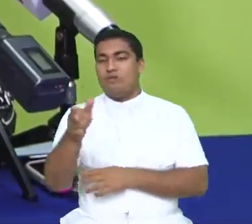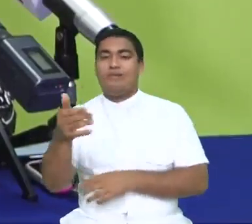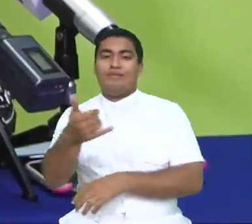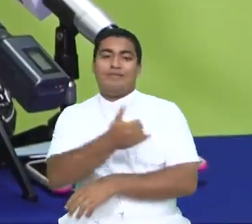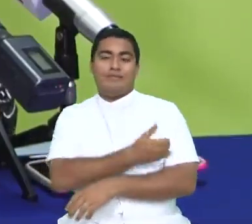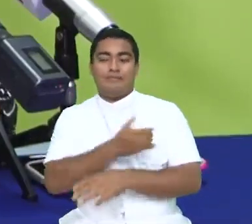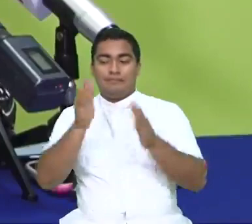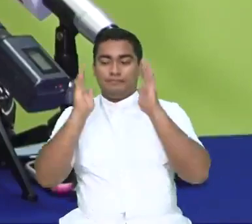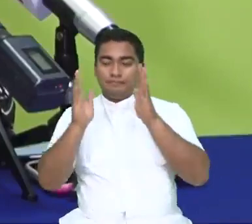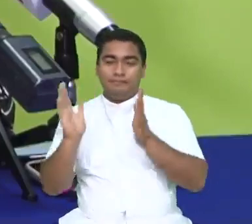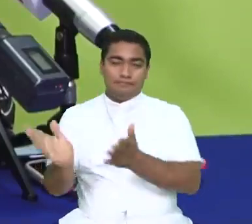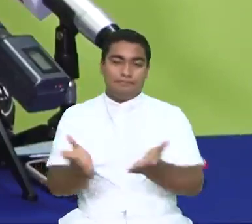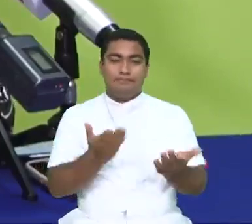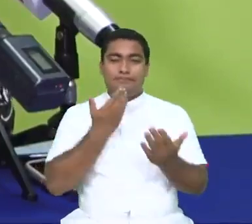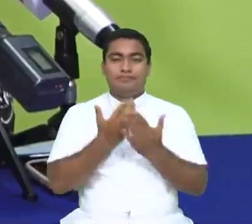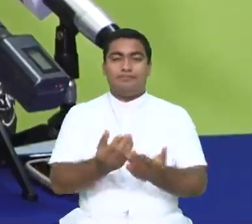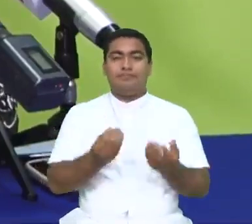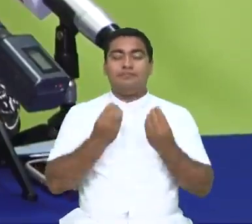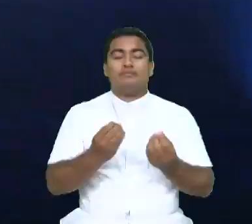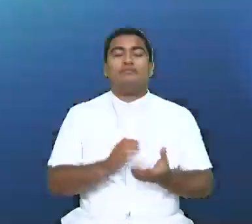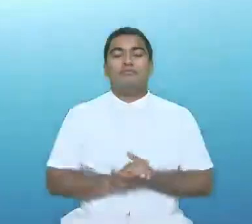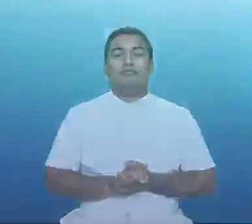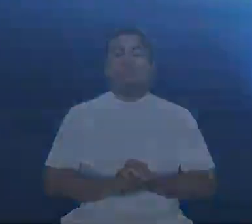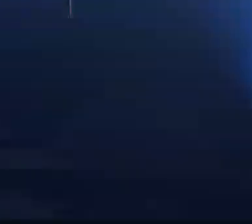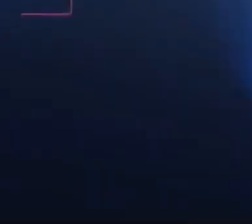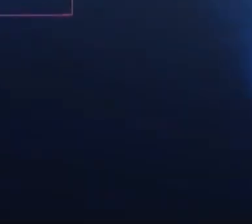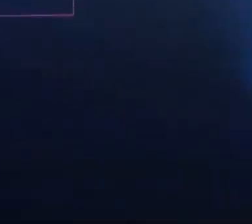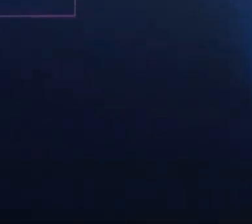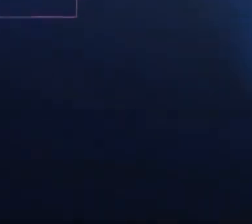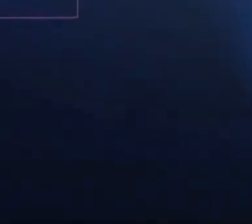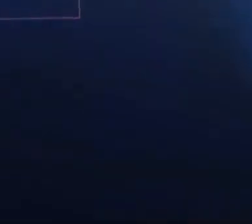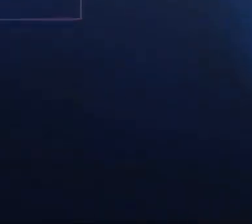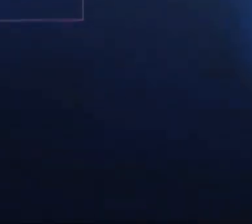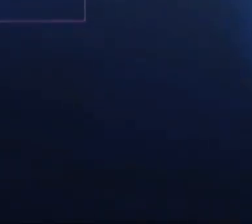adecuada atención. Muchísimas gracias.